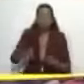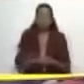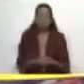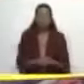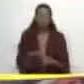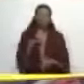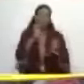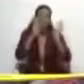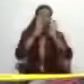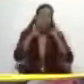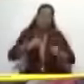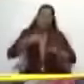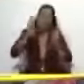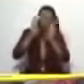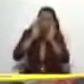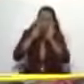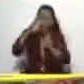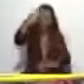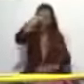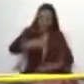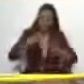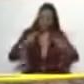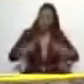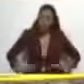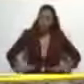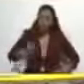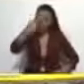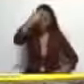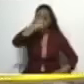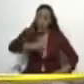Tengo que confesar, como ser humano que soy,